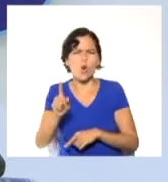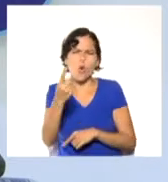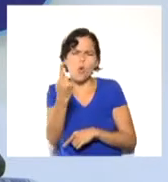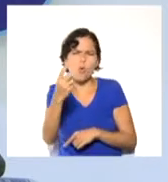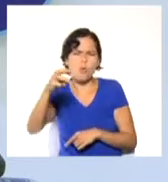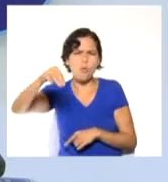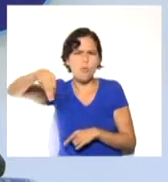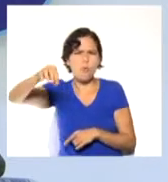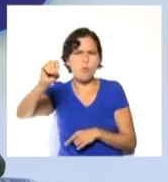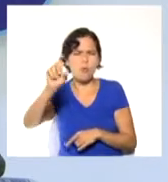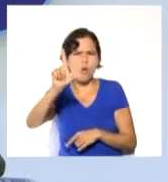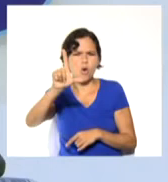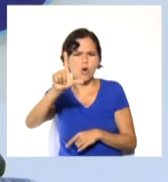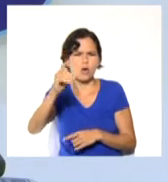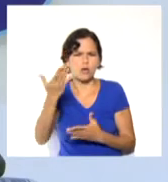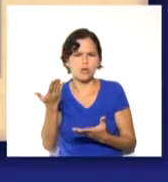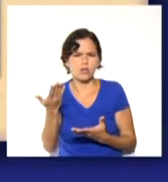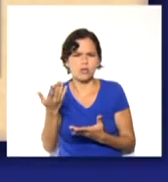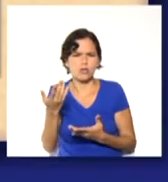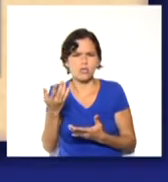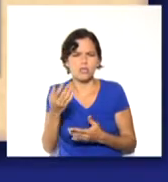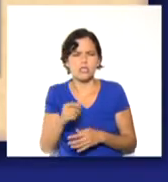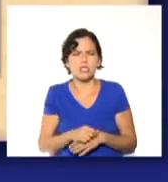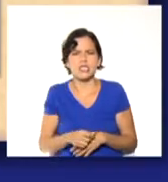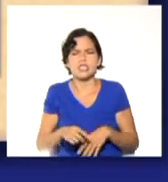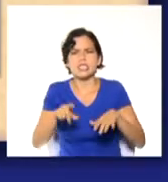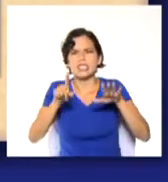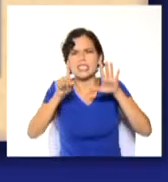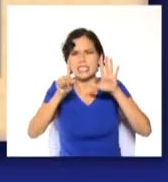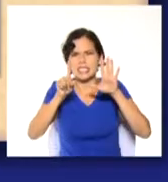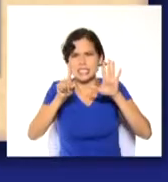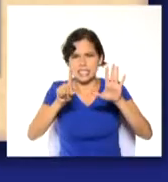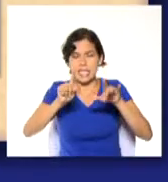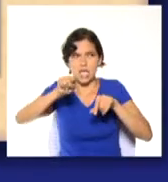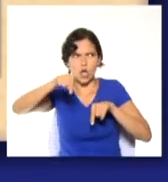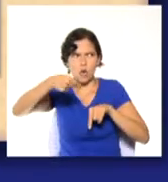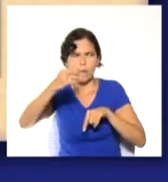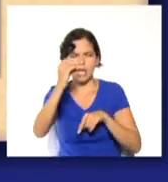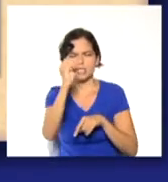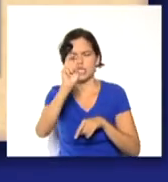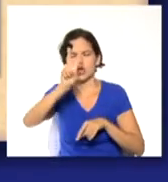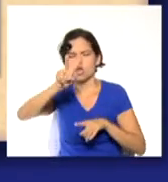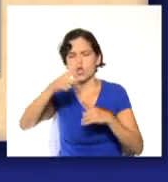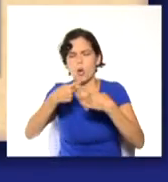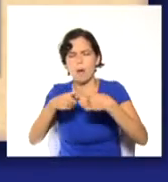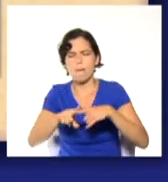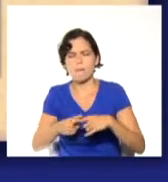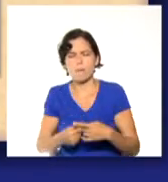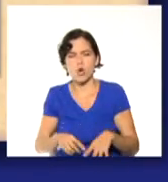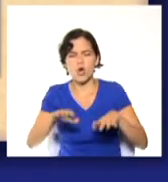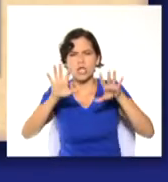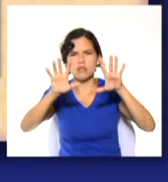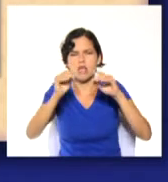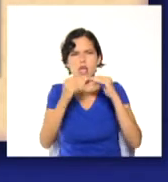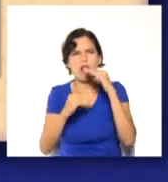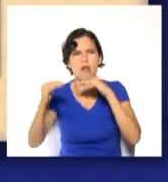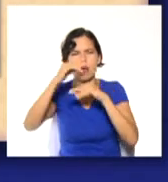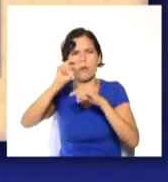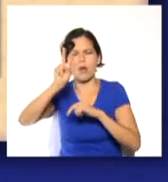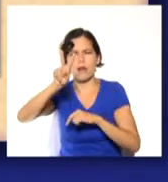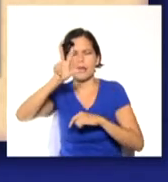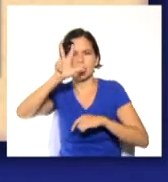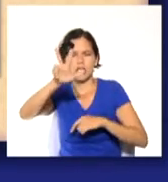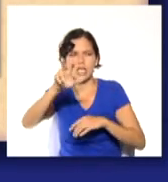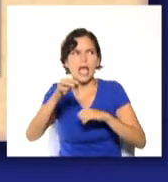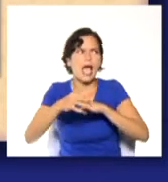equivale? Equivale a 6,02 por 10 a la 23 átomos, partículas, moléculas